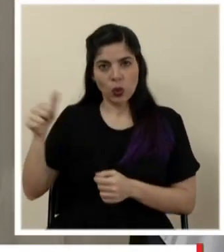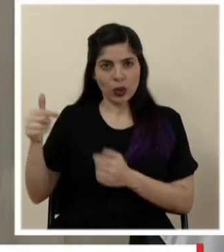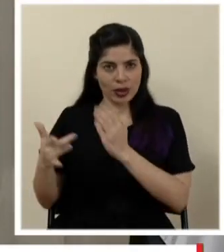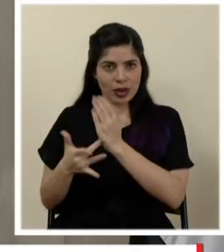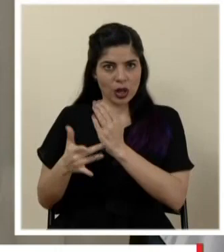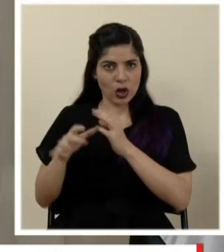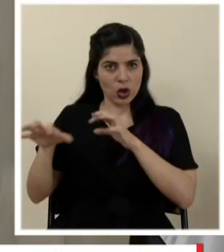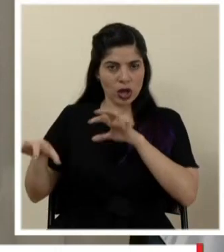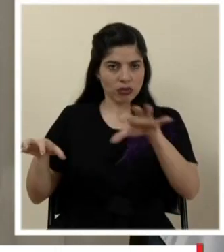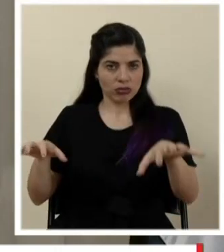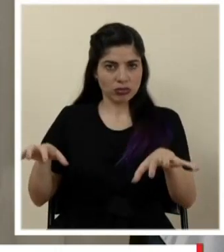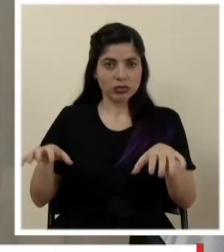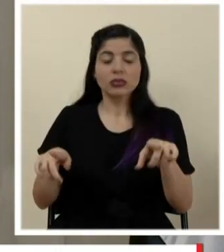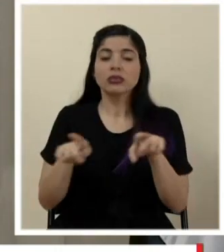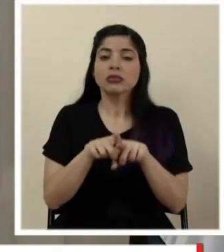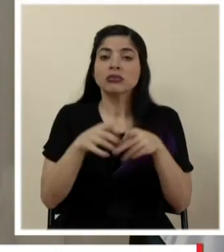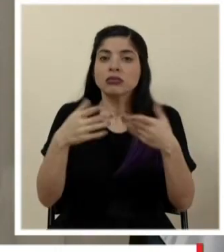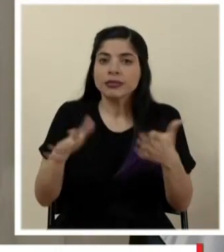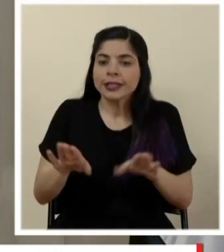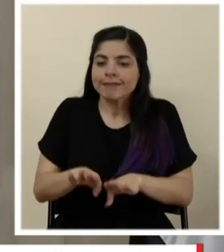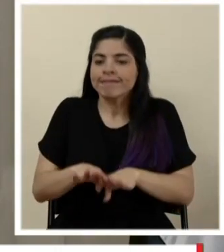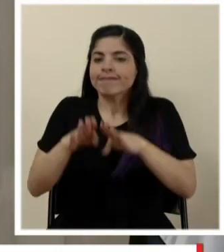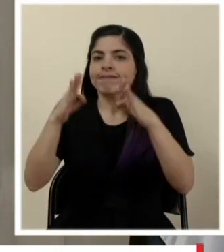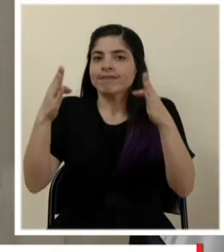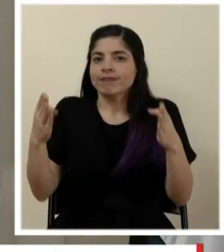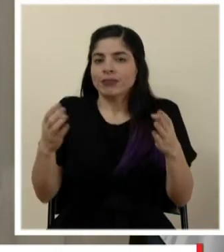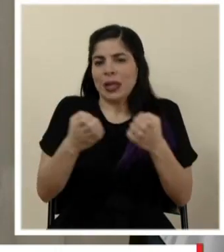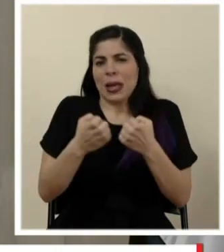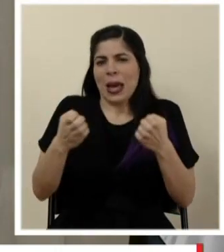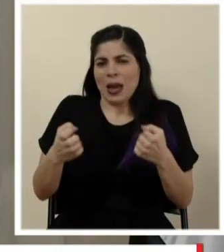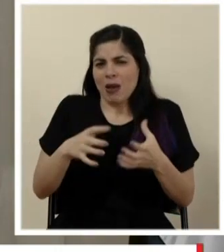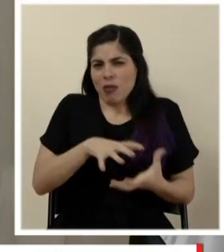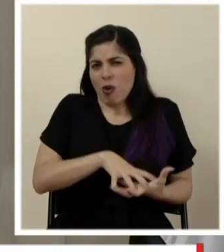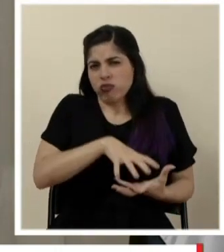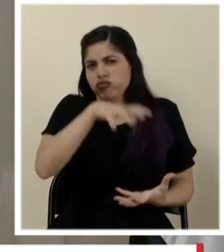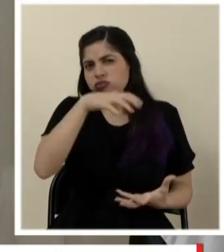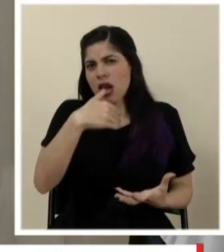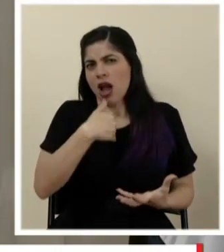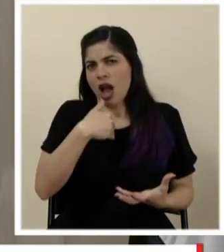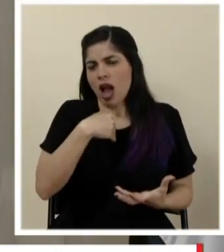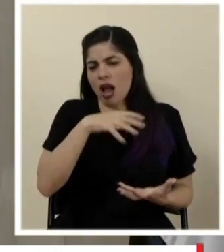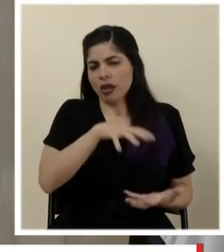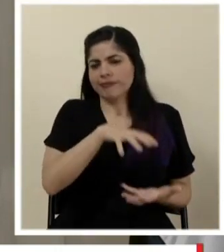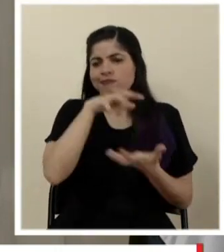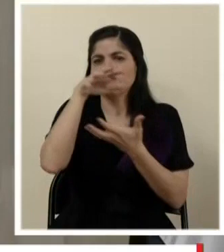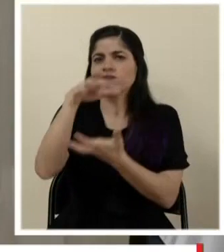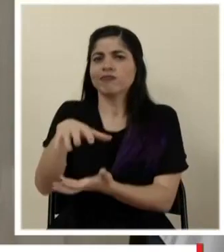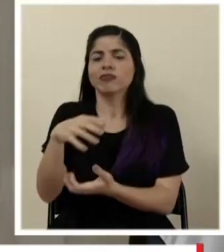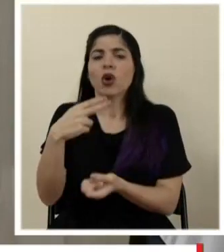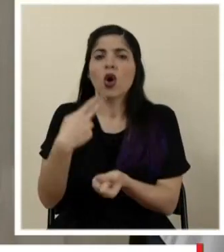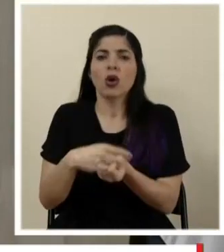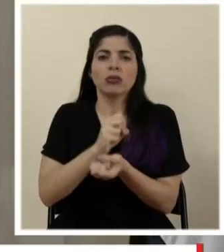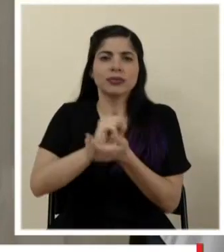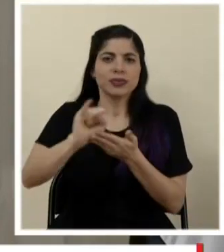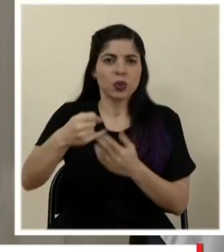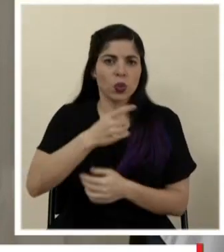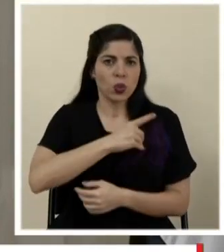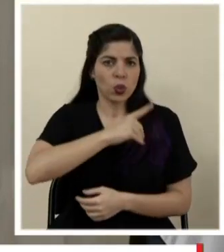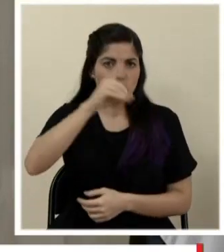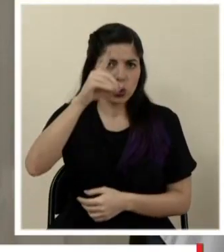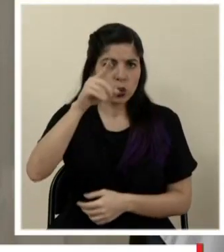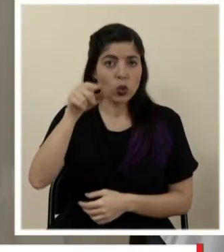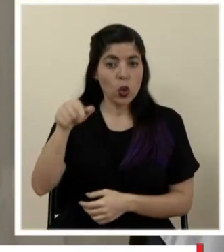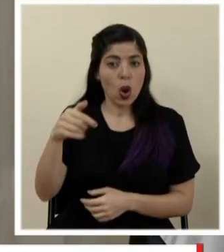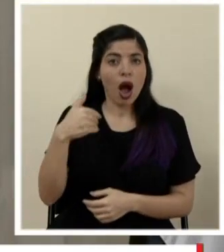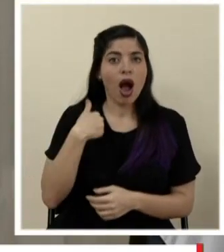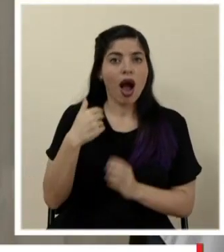también se habilitó un equipo masivo que tenemos en el Hospital San Juan de Dios, que tiene